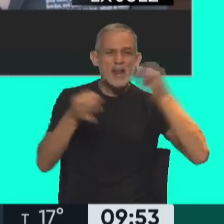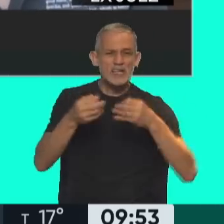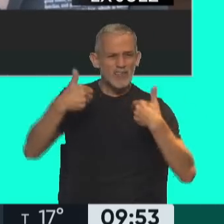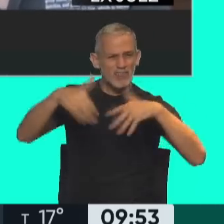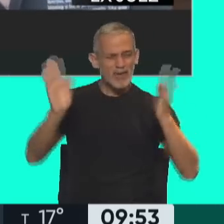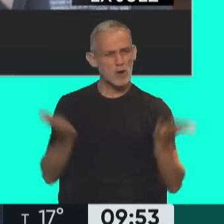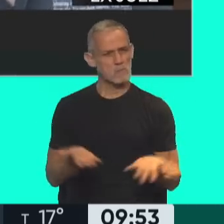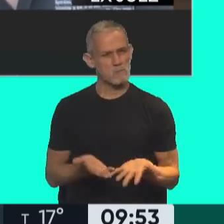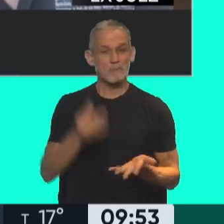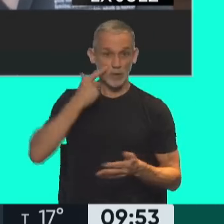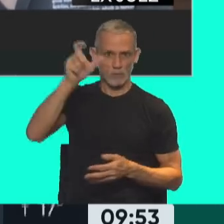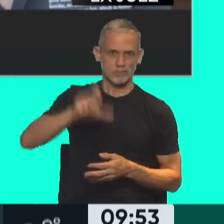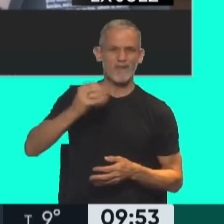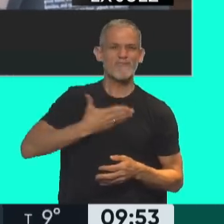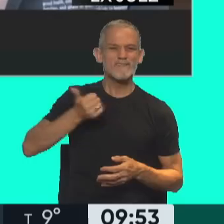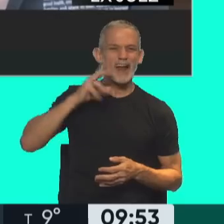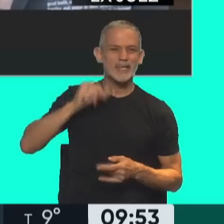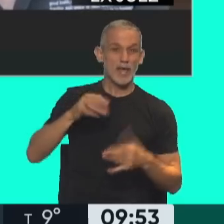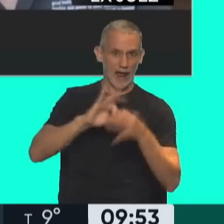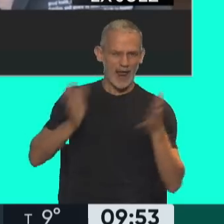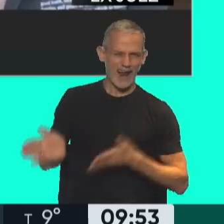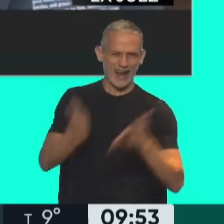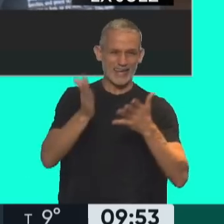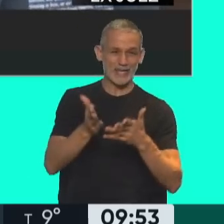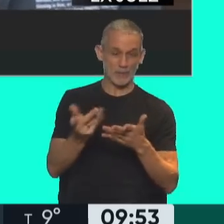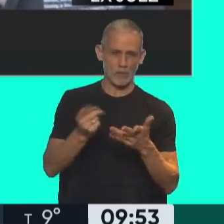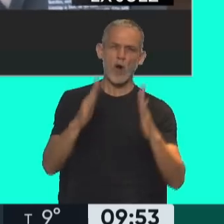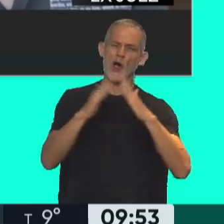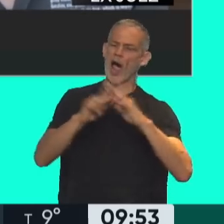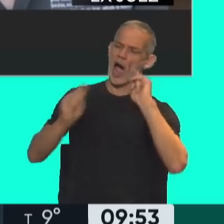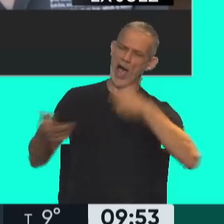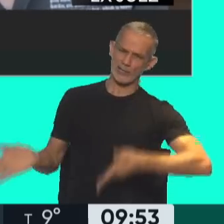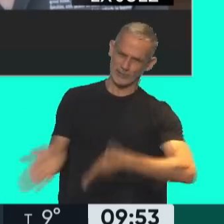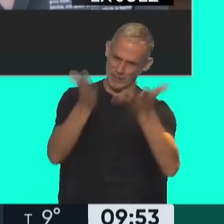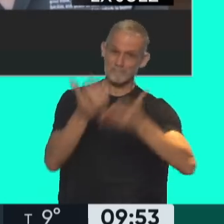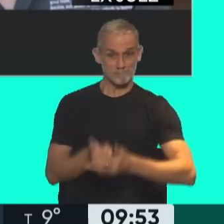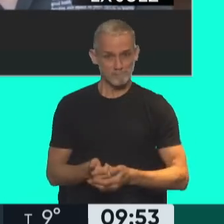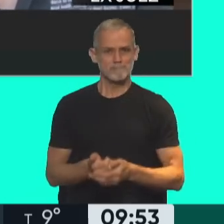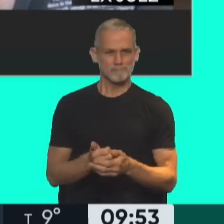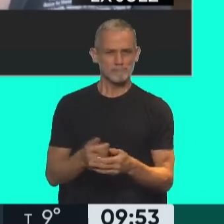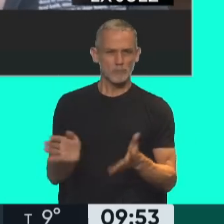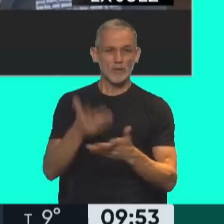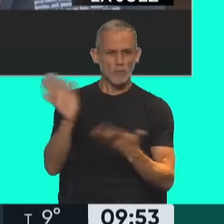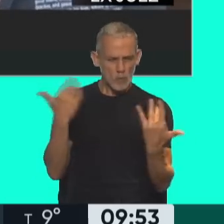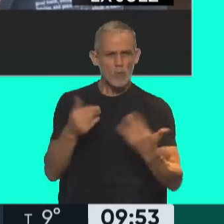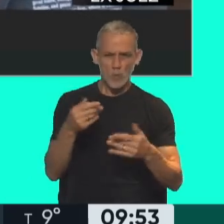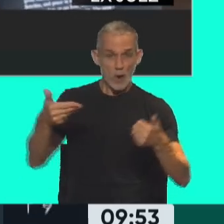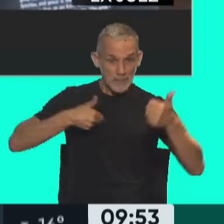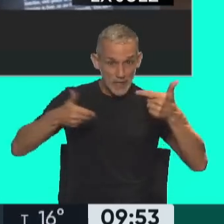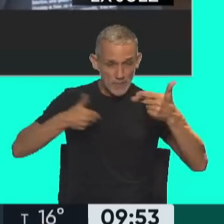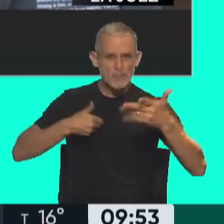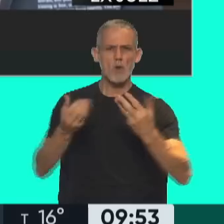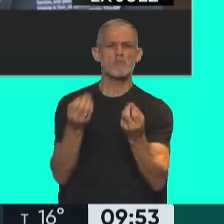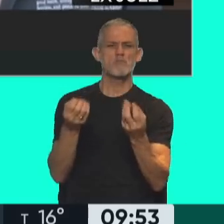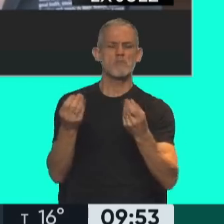porque el hombre se lo dejo en libertad se le entregó una vivienda y se aceptaron sus demandas y fue nada menos